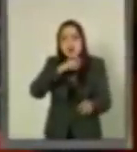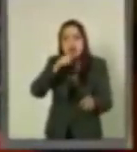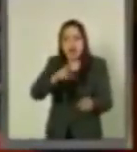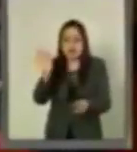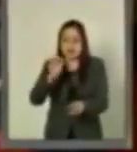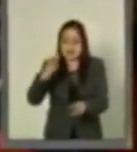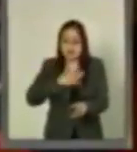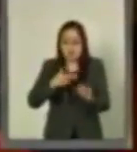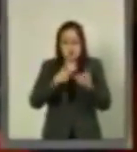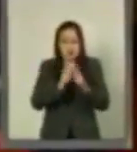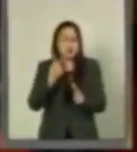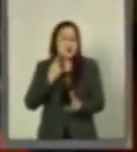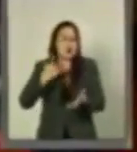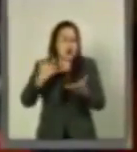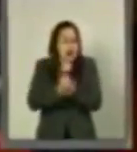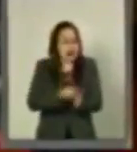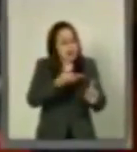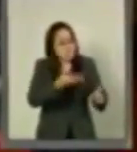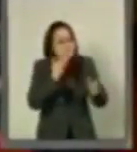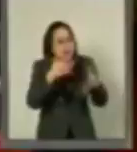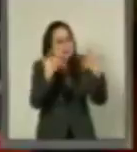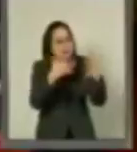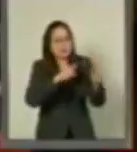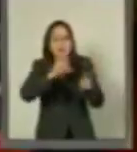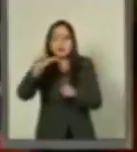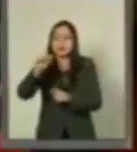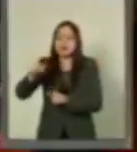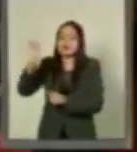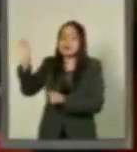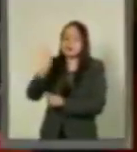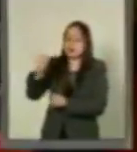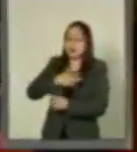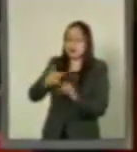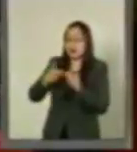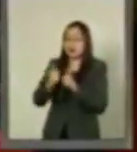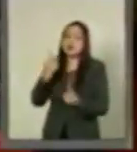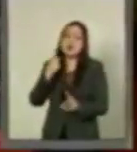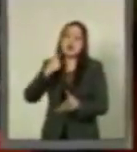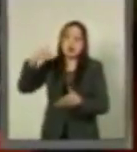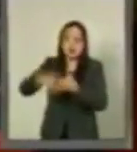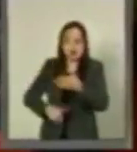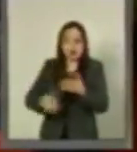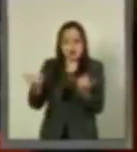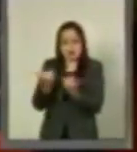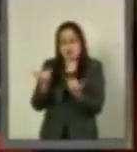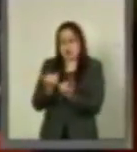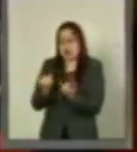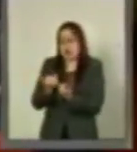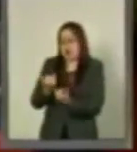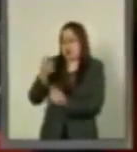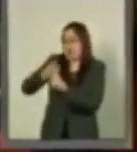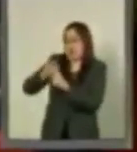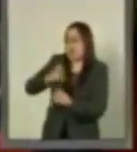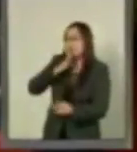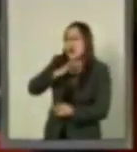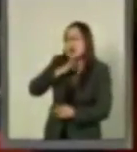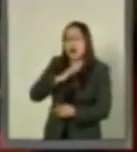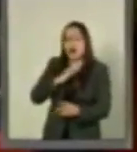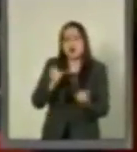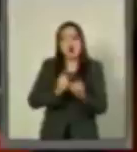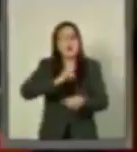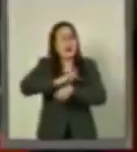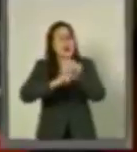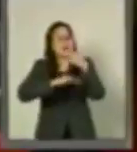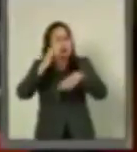el resultado nos favorece. Tenemos que enseñarnos a respetarlas, como en muchos países del mundo sucede. Necesitamos